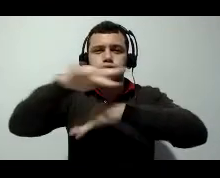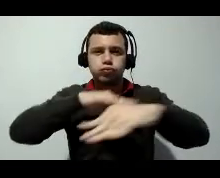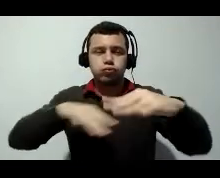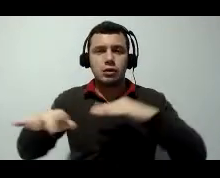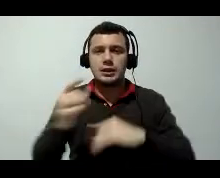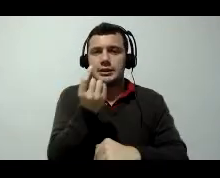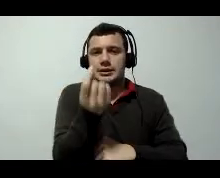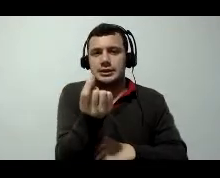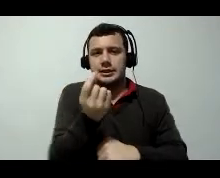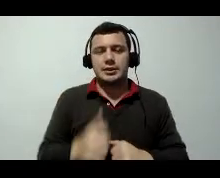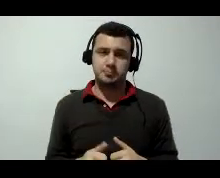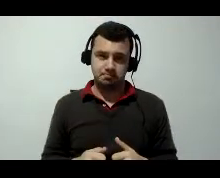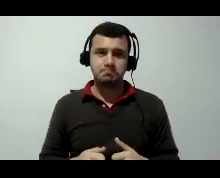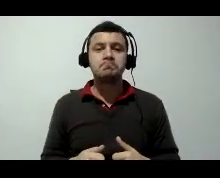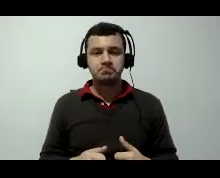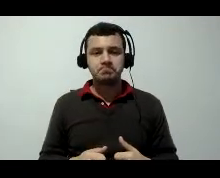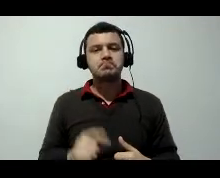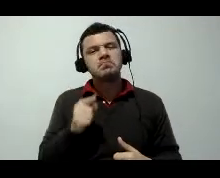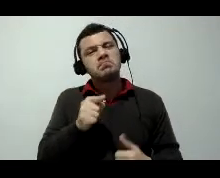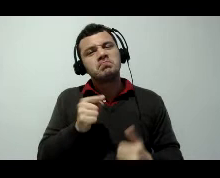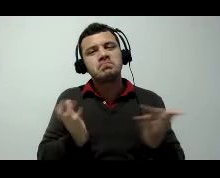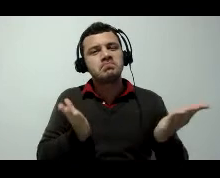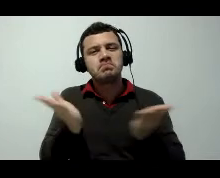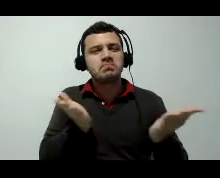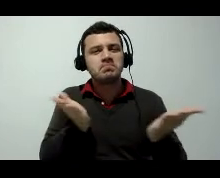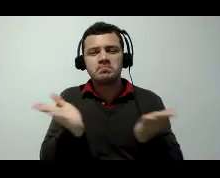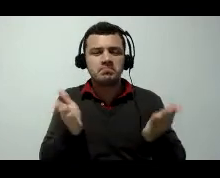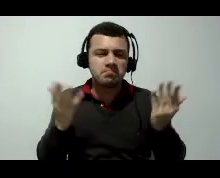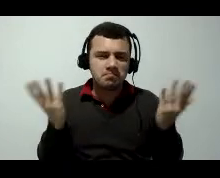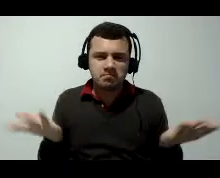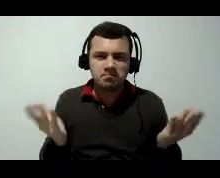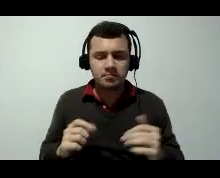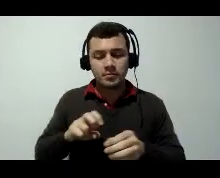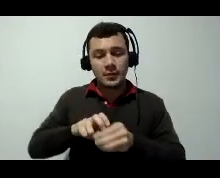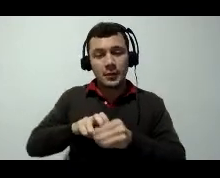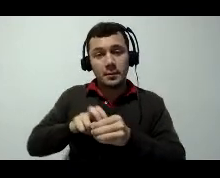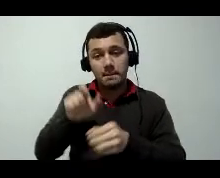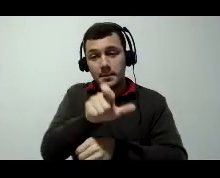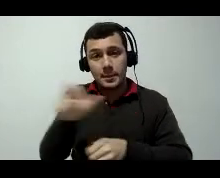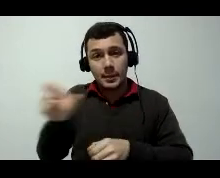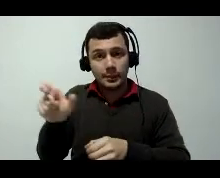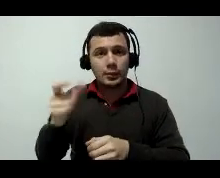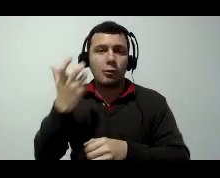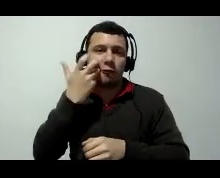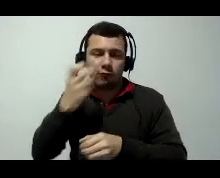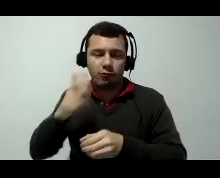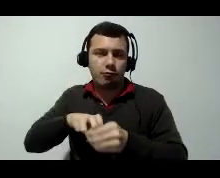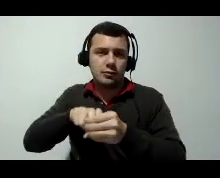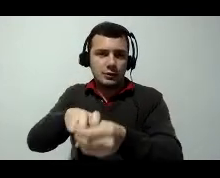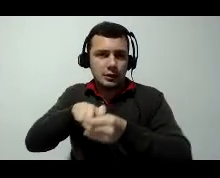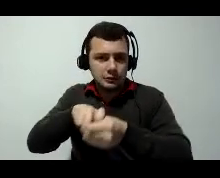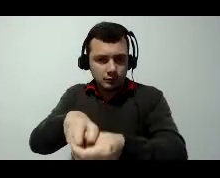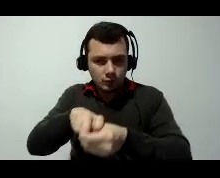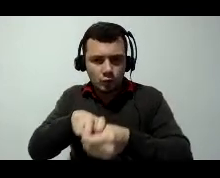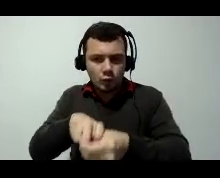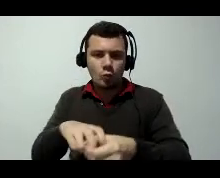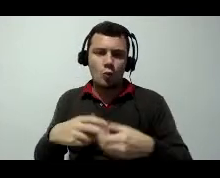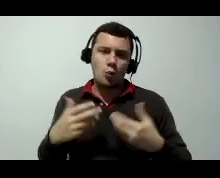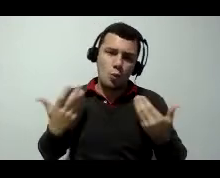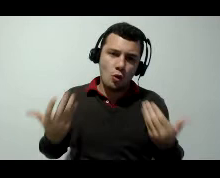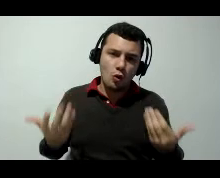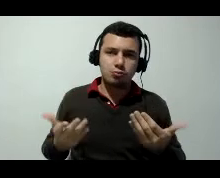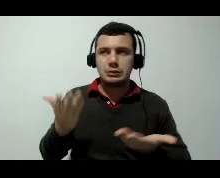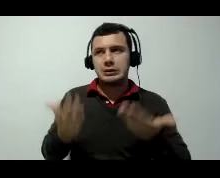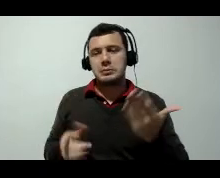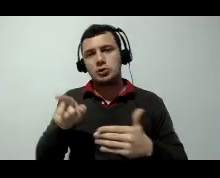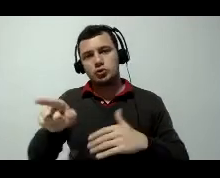sus servicios con el transporte de pacientes, o en algunos casos este es un servicio tercero, depende de la complejidad de la institución